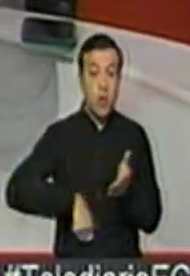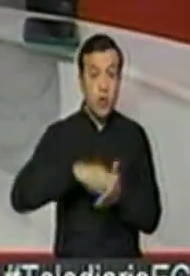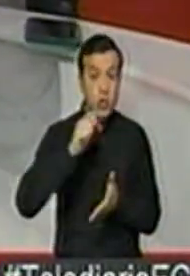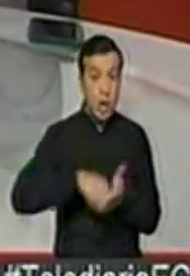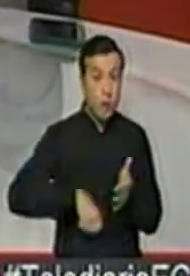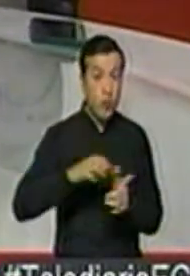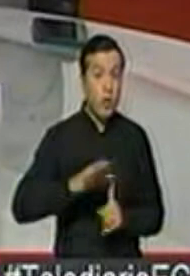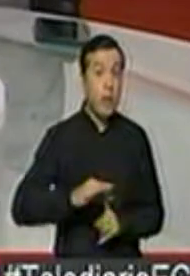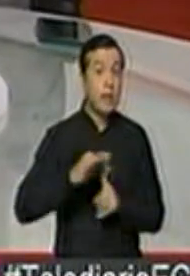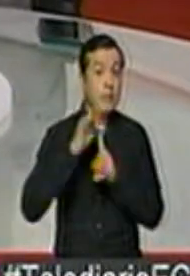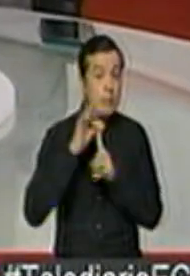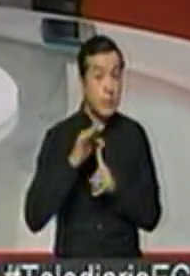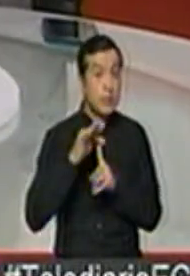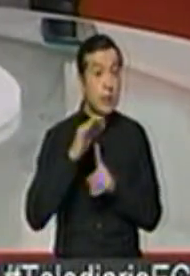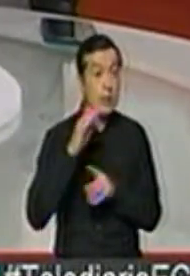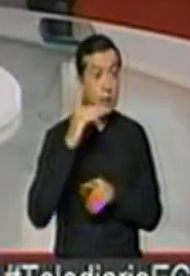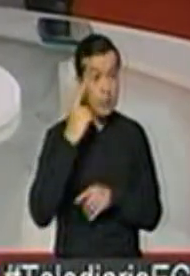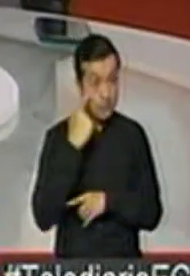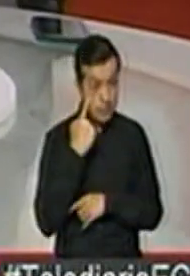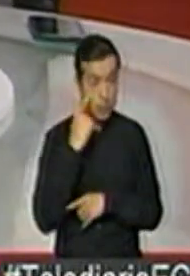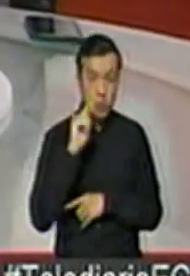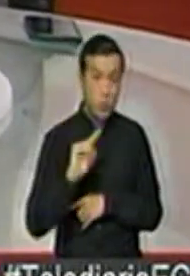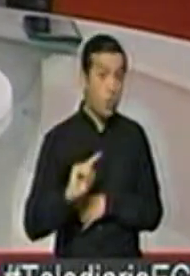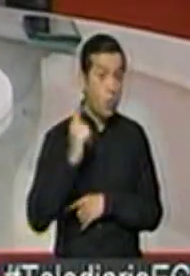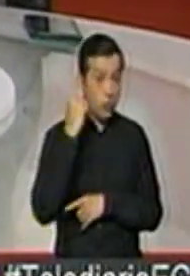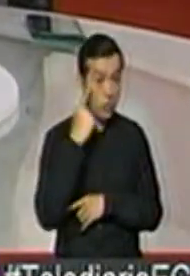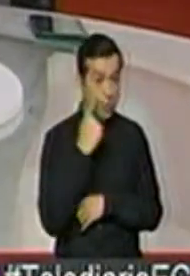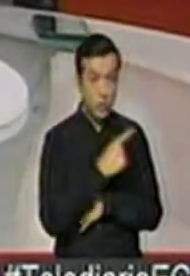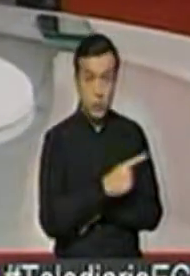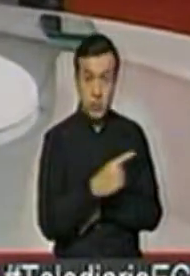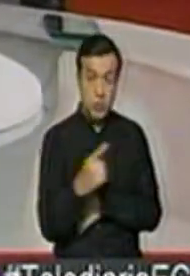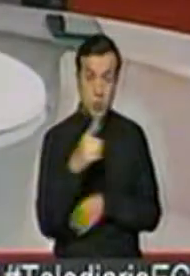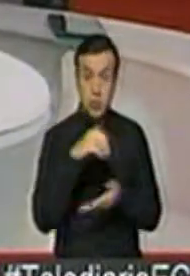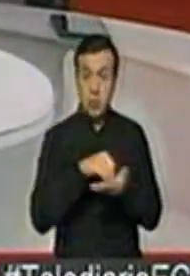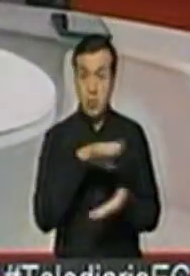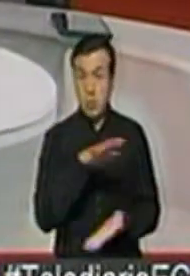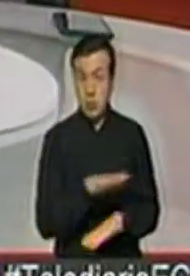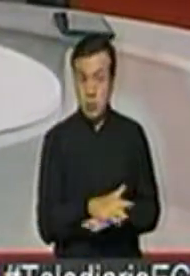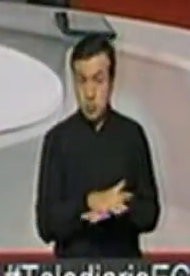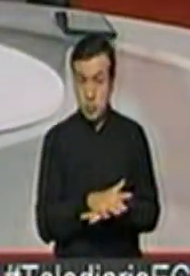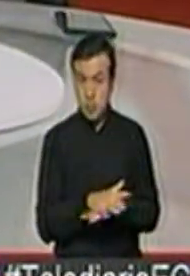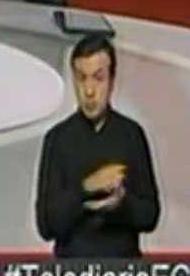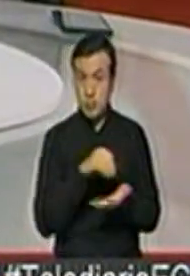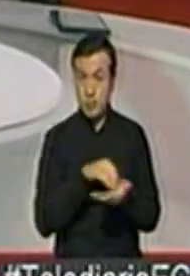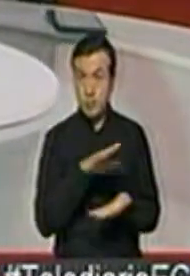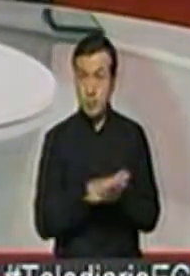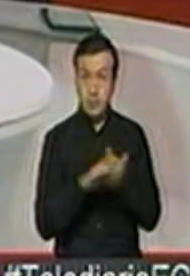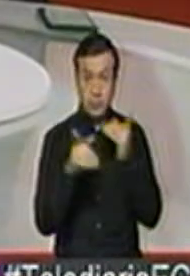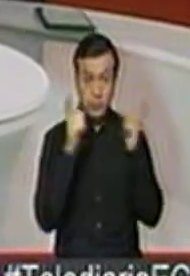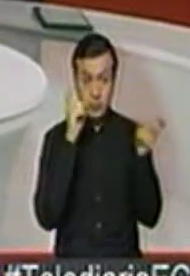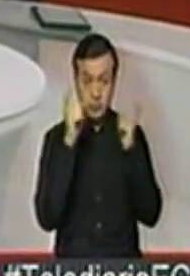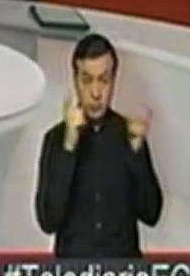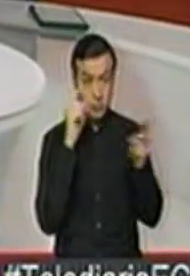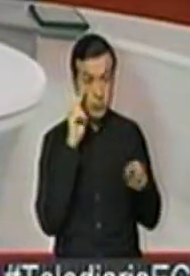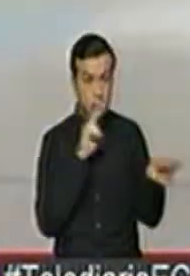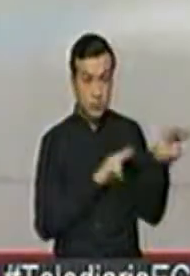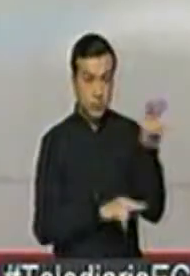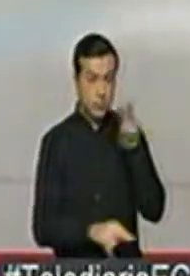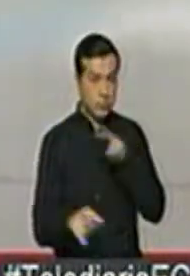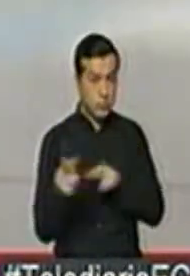un consenso y hemos logrado únicamente con la implementación de un control automático, así